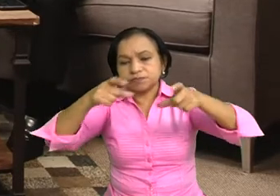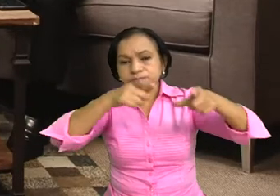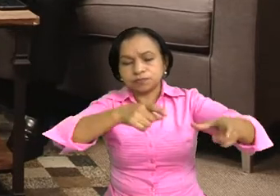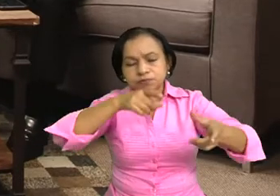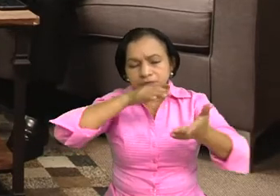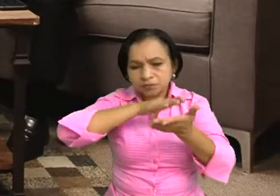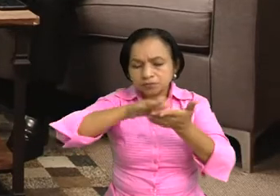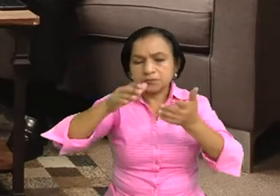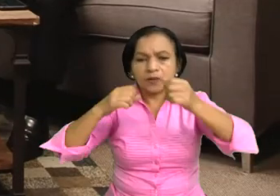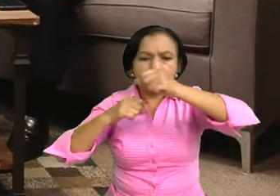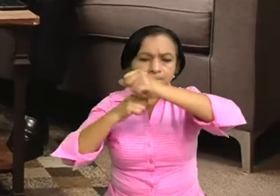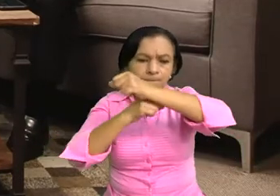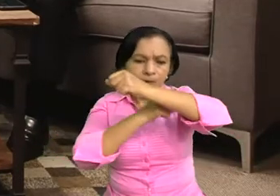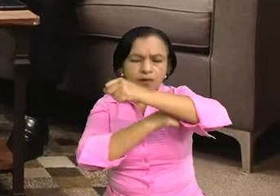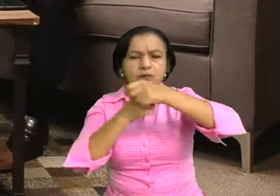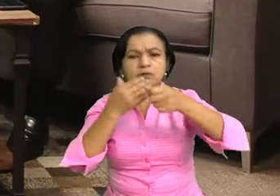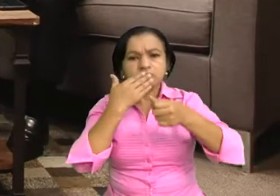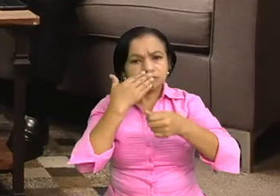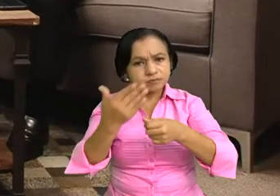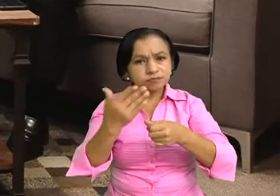magníficas, con puentes robustos,